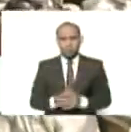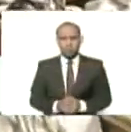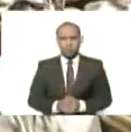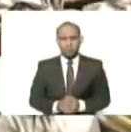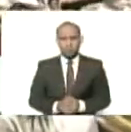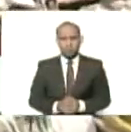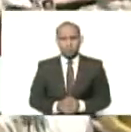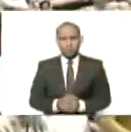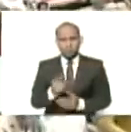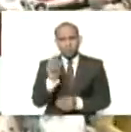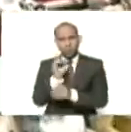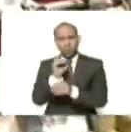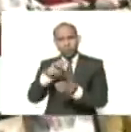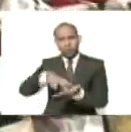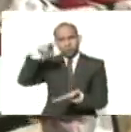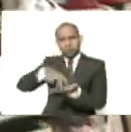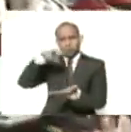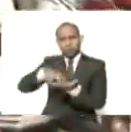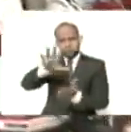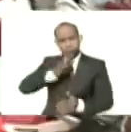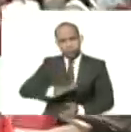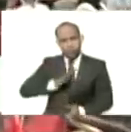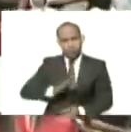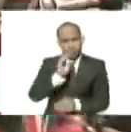Tengan cuidado allá, no brinques tanto, cuidado.